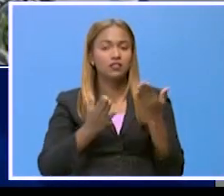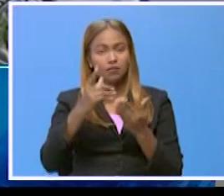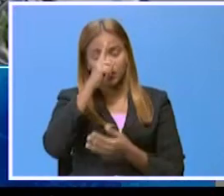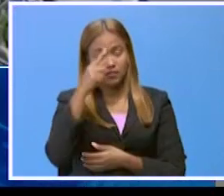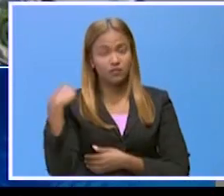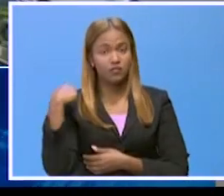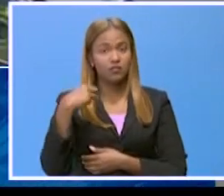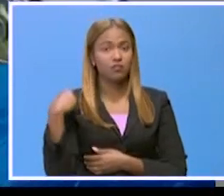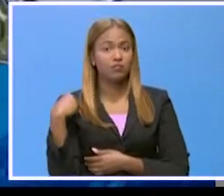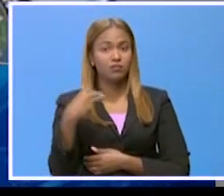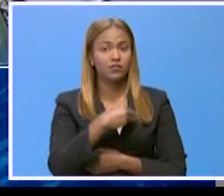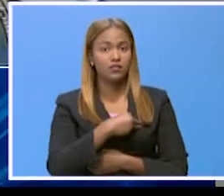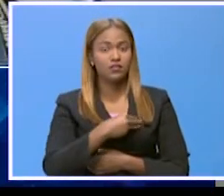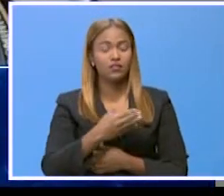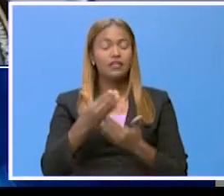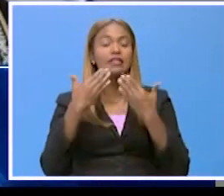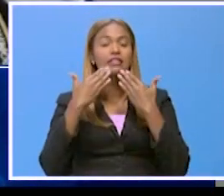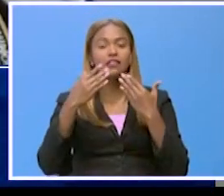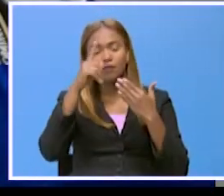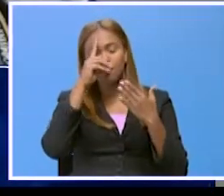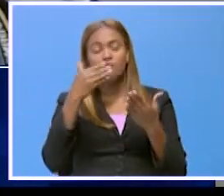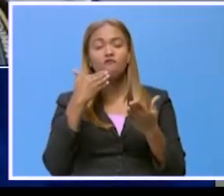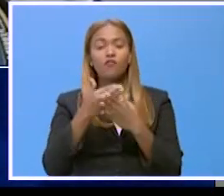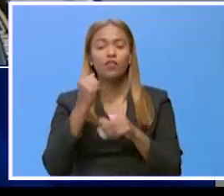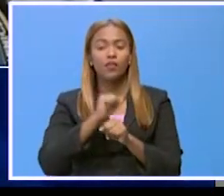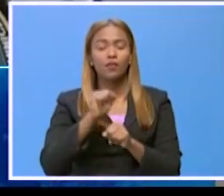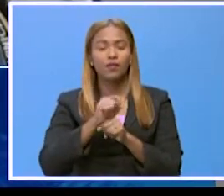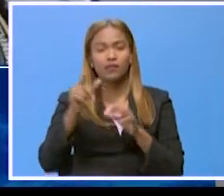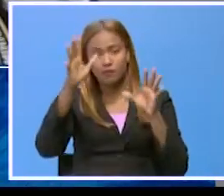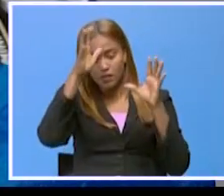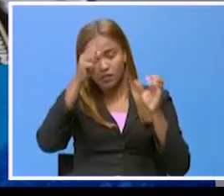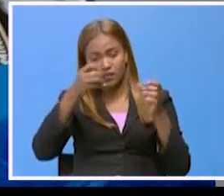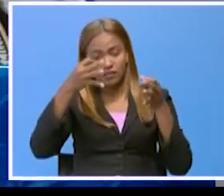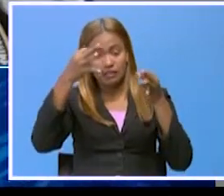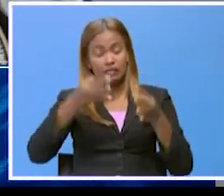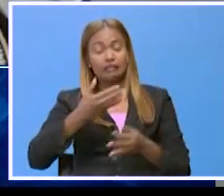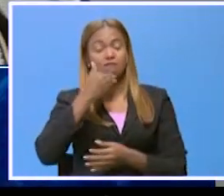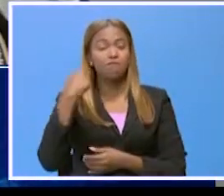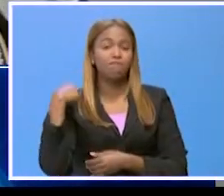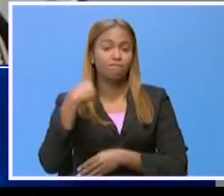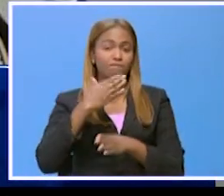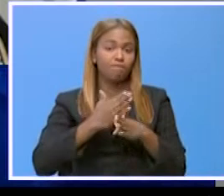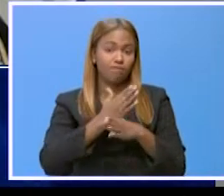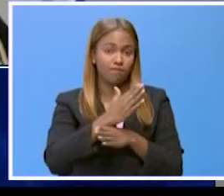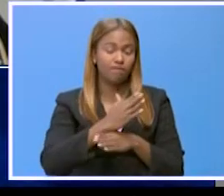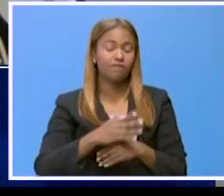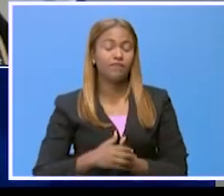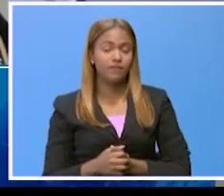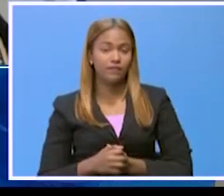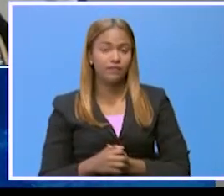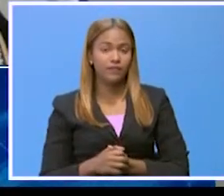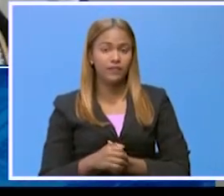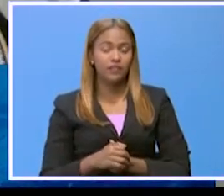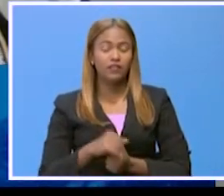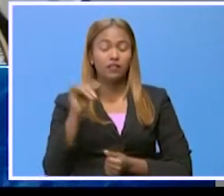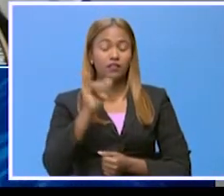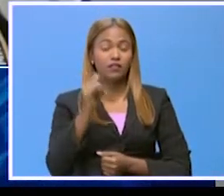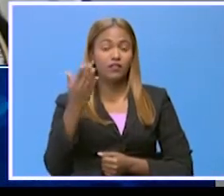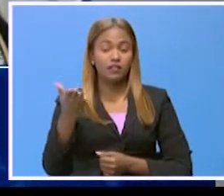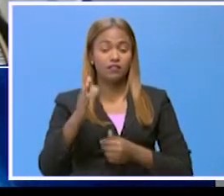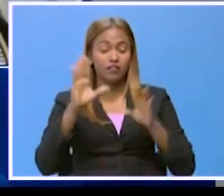miembros gracias a la voluntad del presidente significando la carrera esa es a